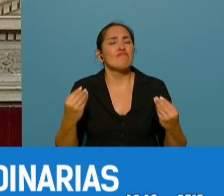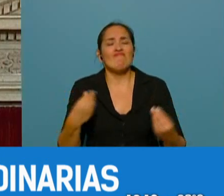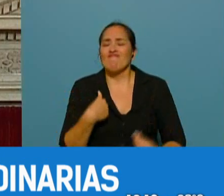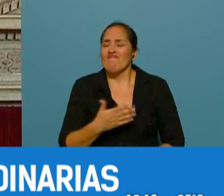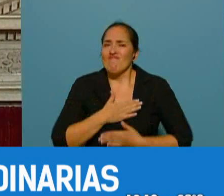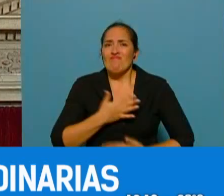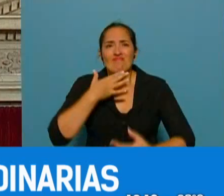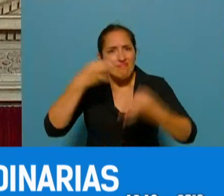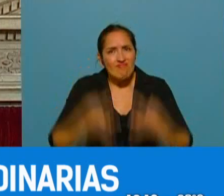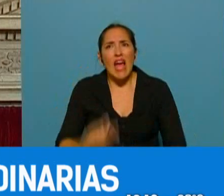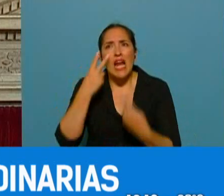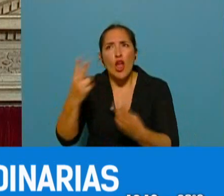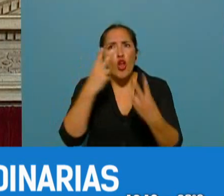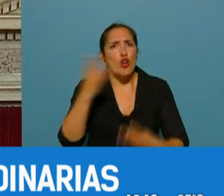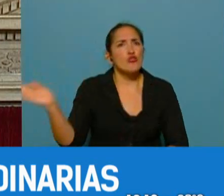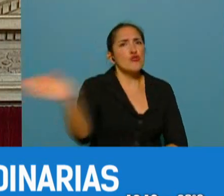más sincero reconocimiento.